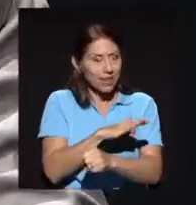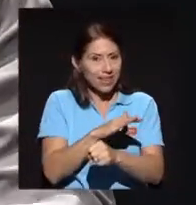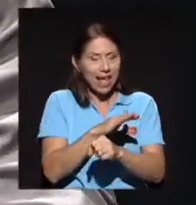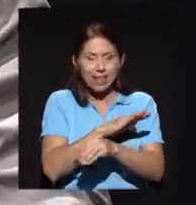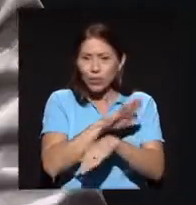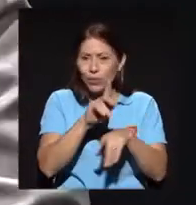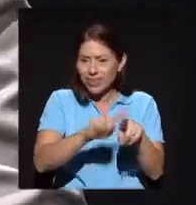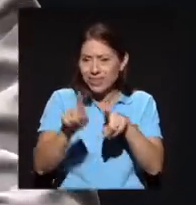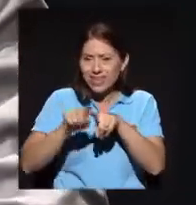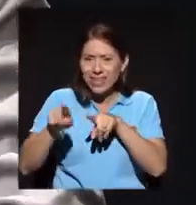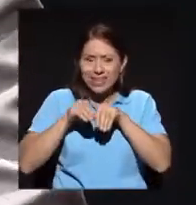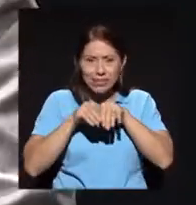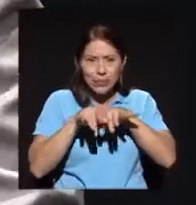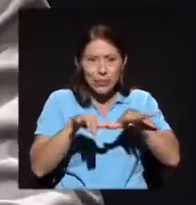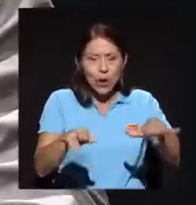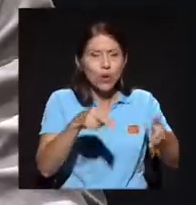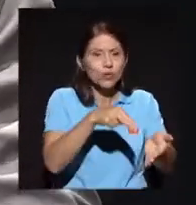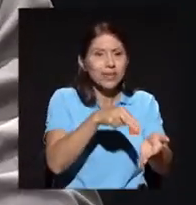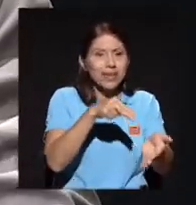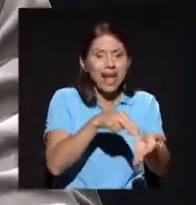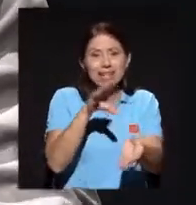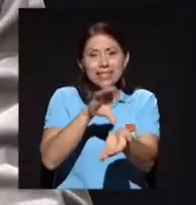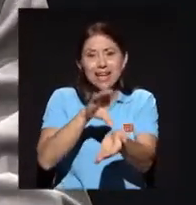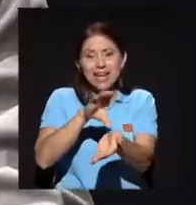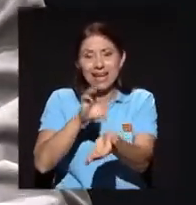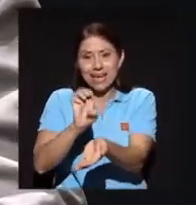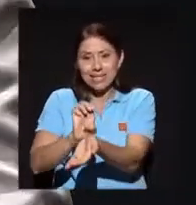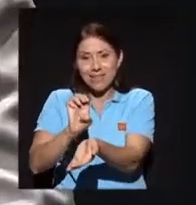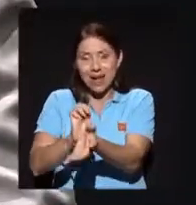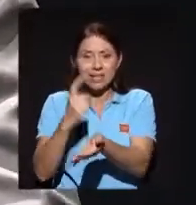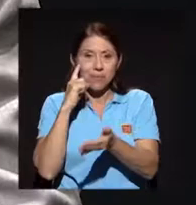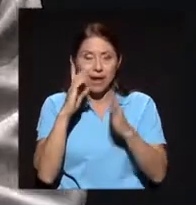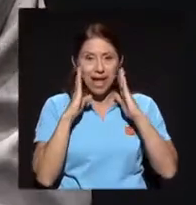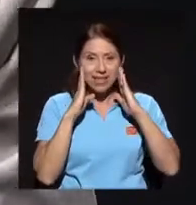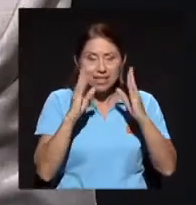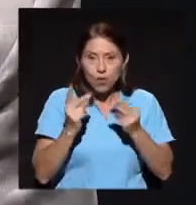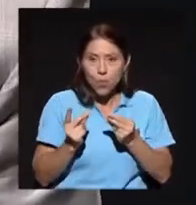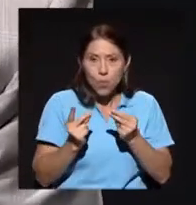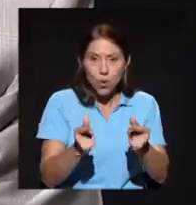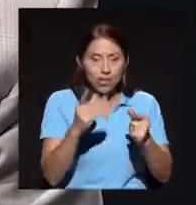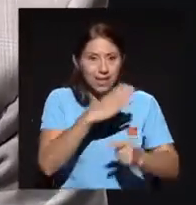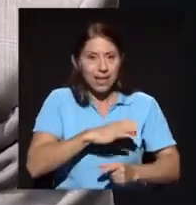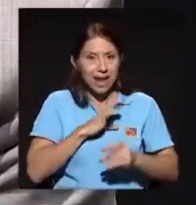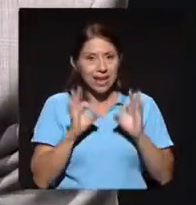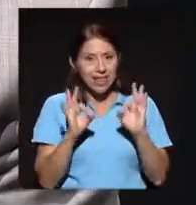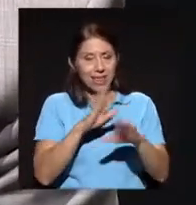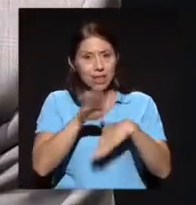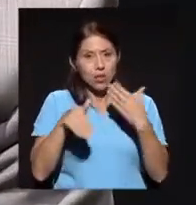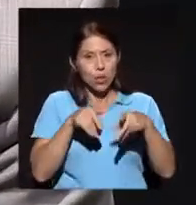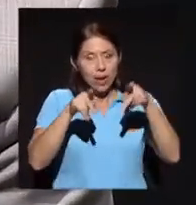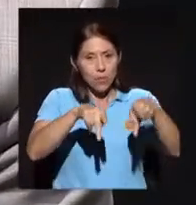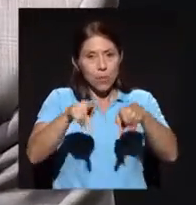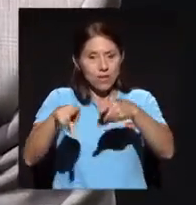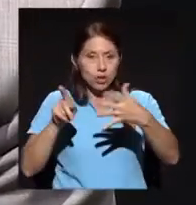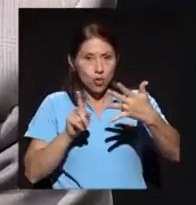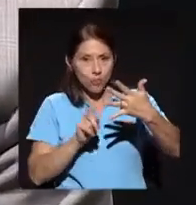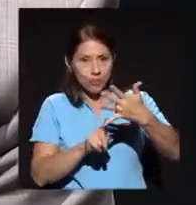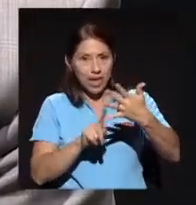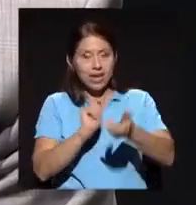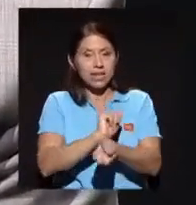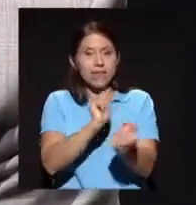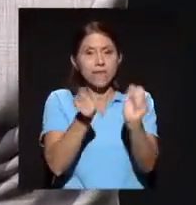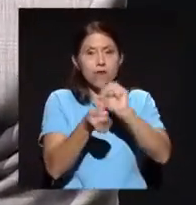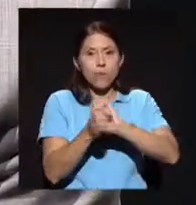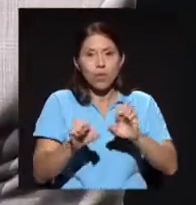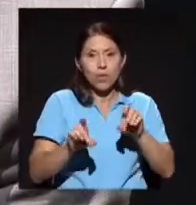clínicas y ebais para una atención pronta y de calidad de toda la población después viene la reforma educativa